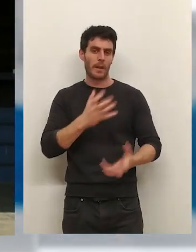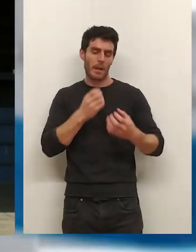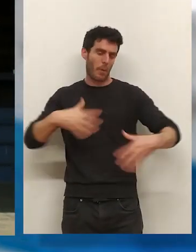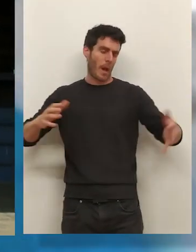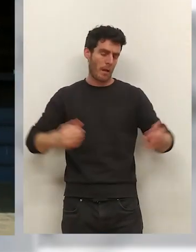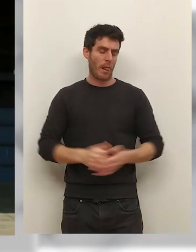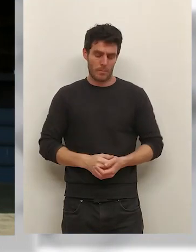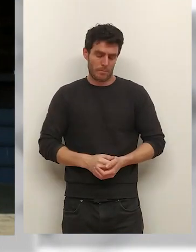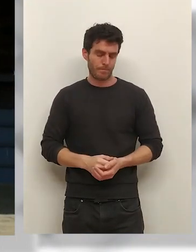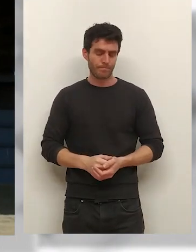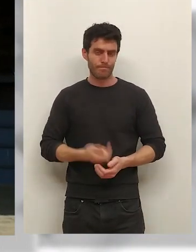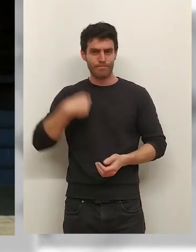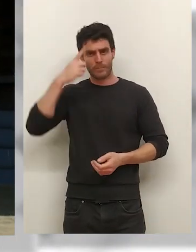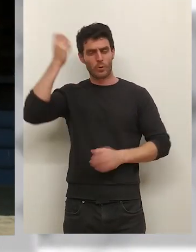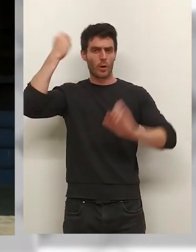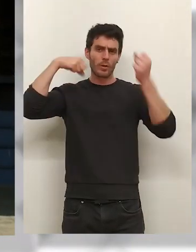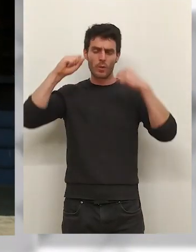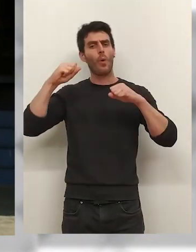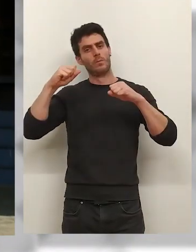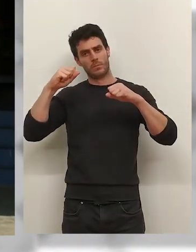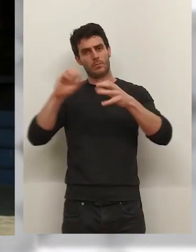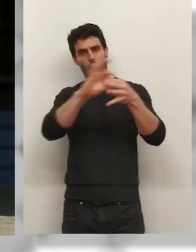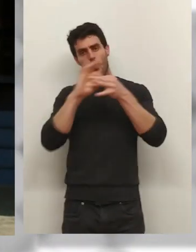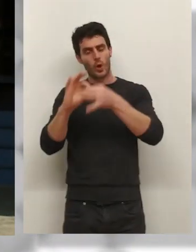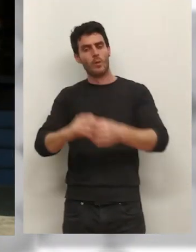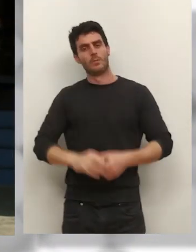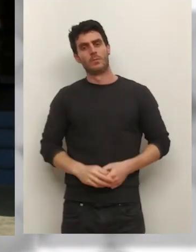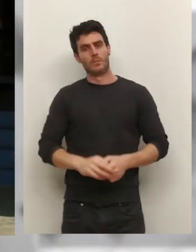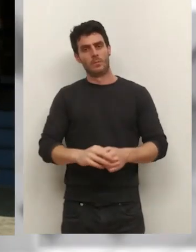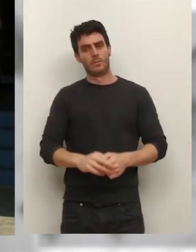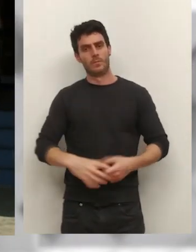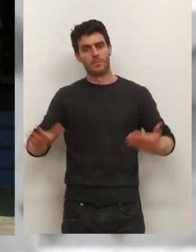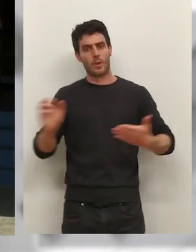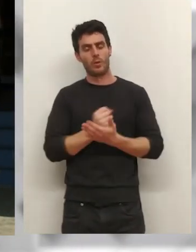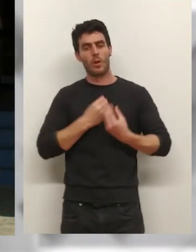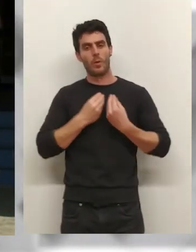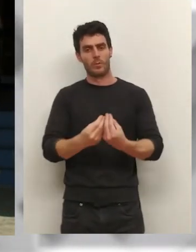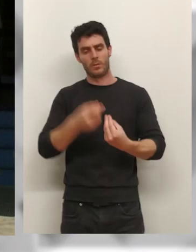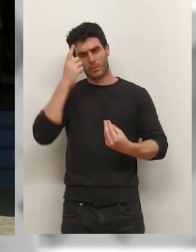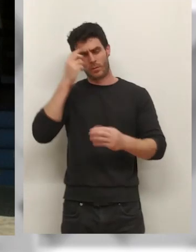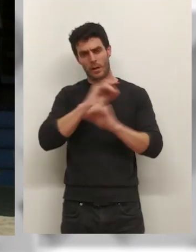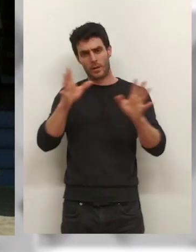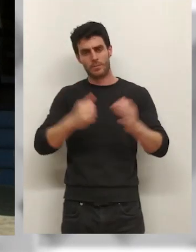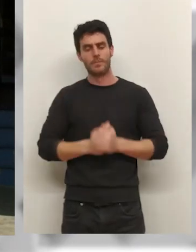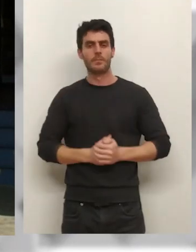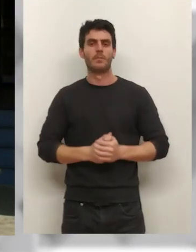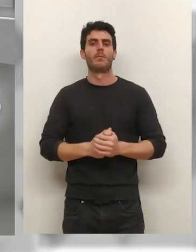¿no? Pero bueno, yo creo que la actitud, la unión que hay y que todos vamos a ir a lo mismo está clarísimo,